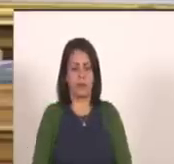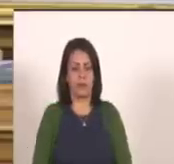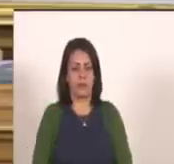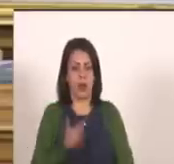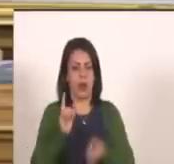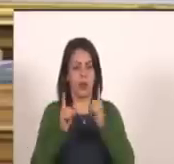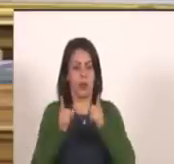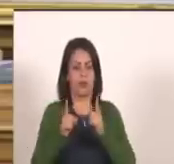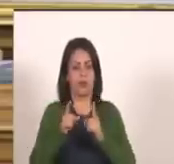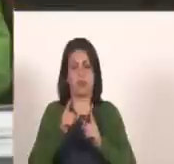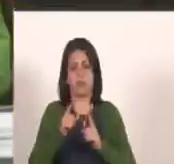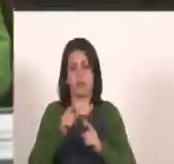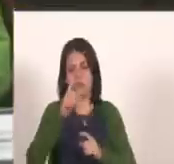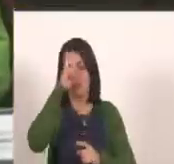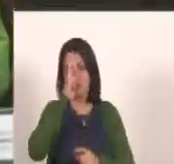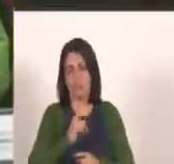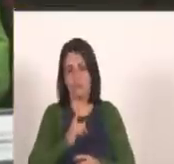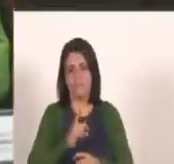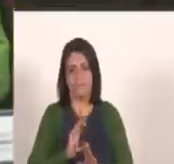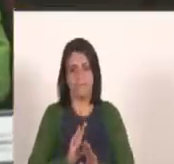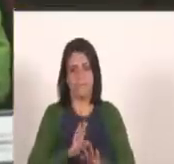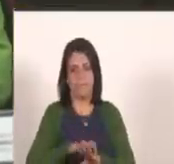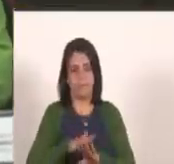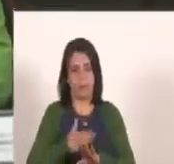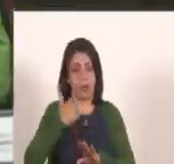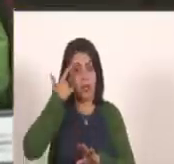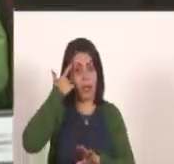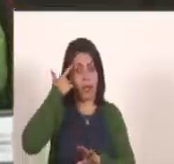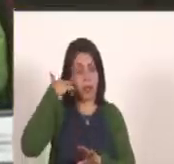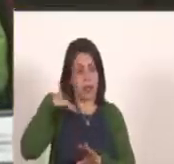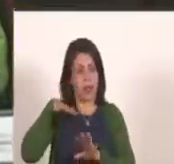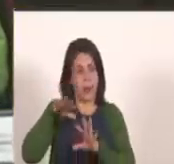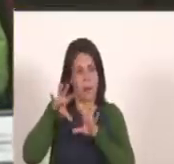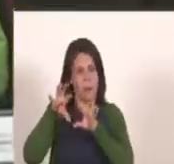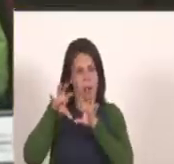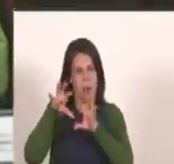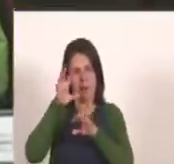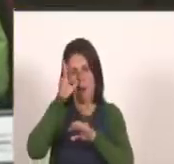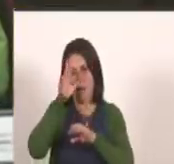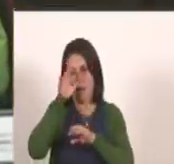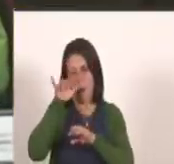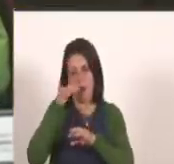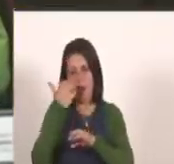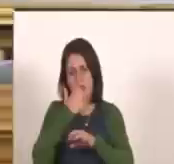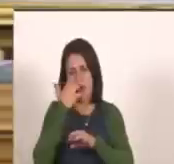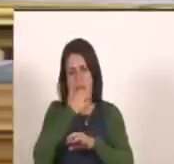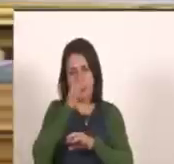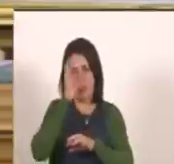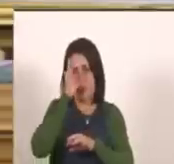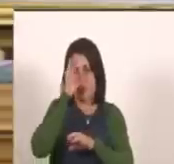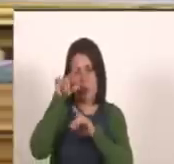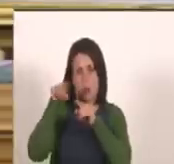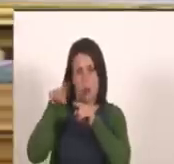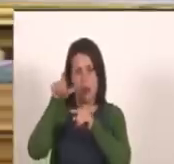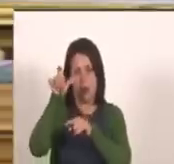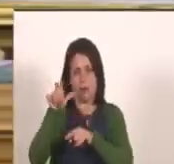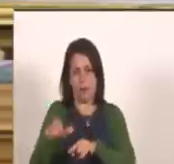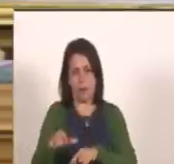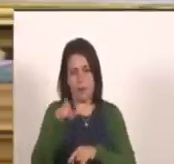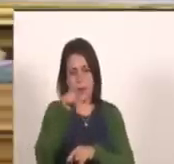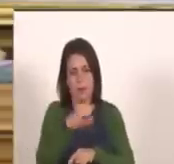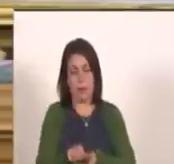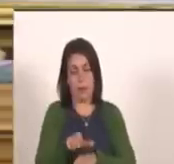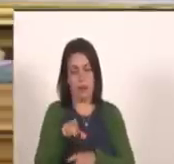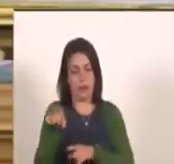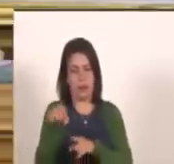algún tipo de discapacidad, porque creen que eso es gracioso. Creen que burlarse de